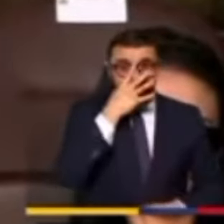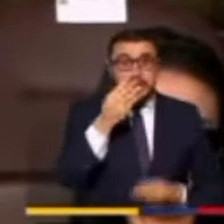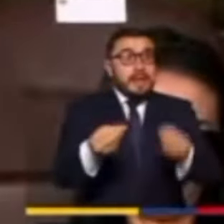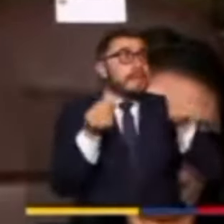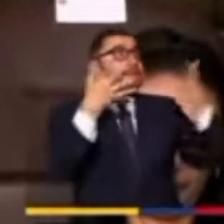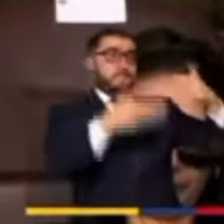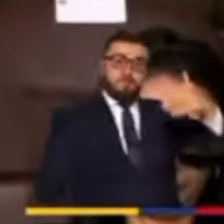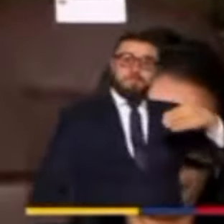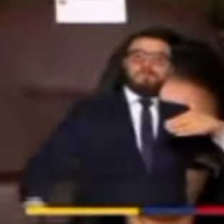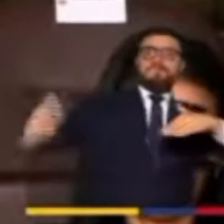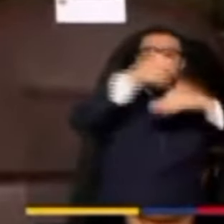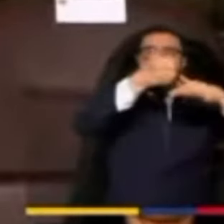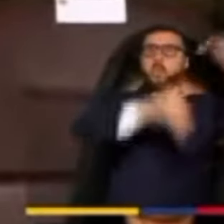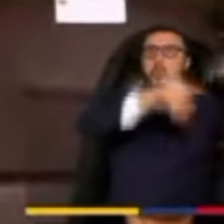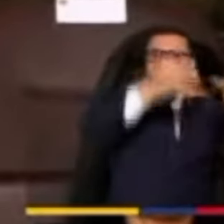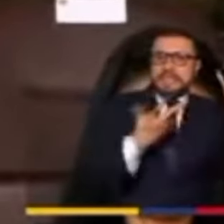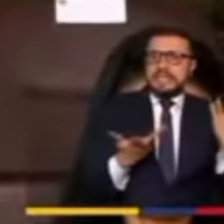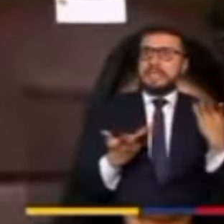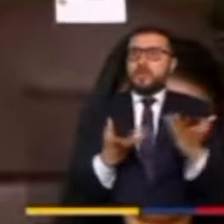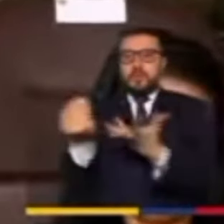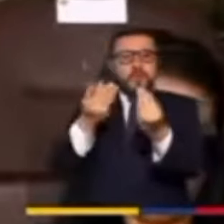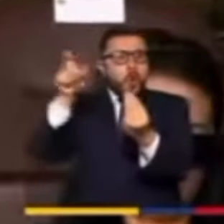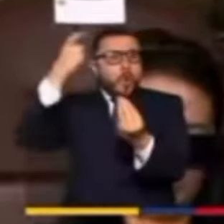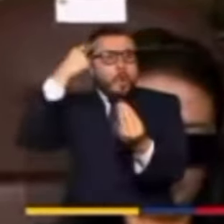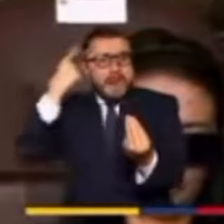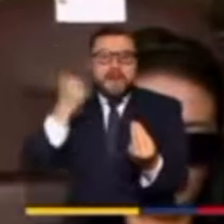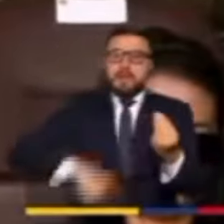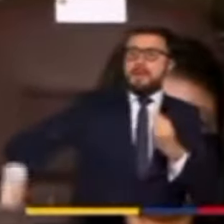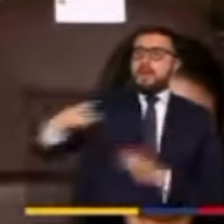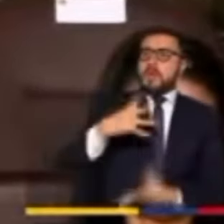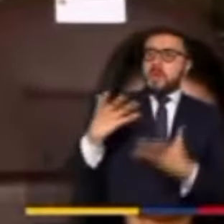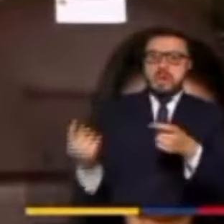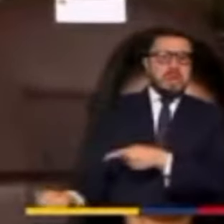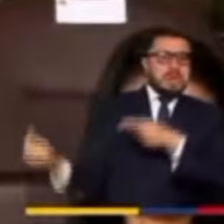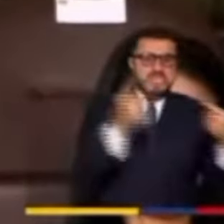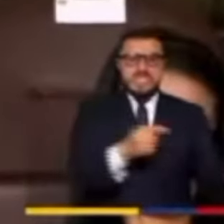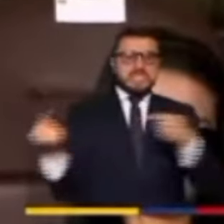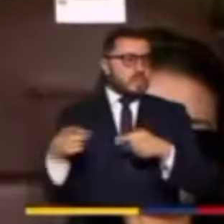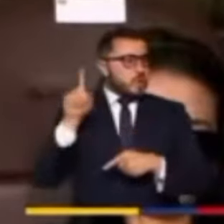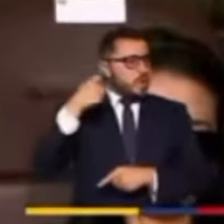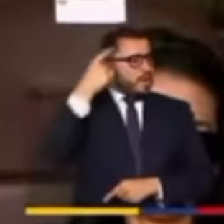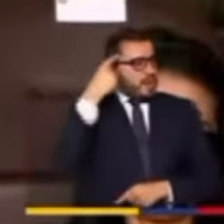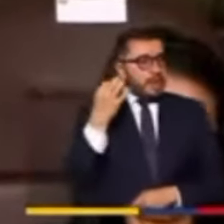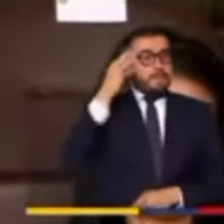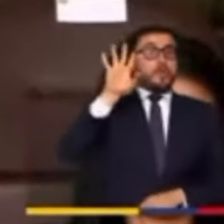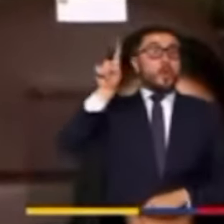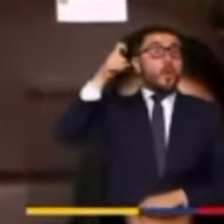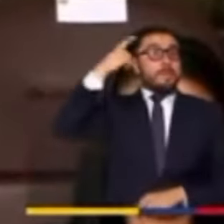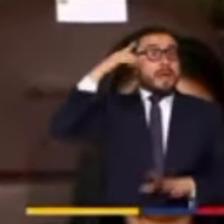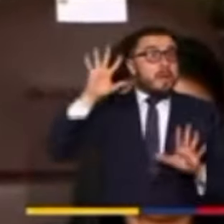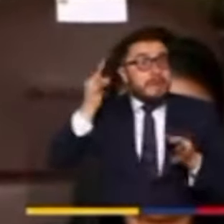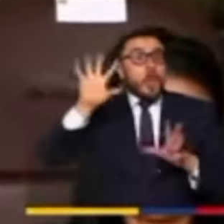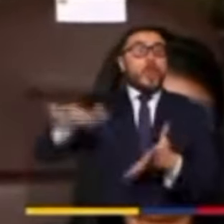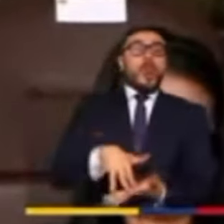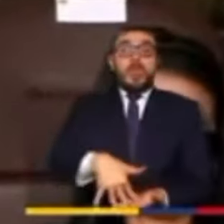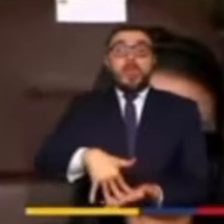que llegan a magistrados, que llegan a miembros del gobierno, buscando que se agarren con otros miembros del gobierno a ver si el